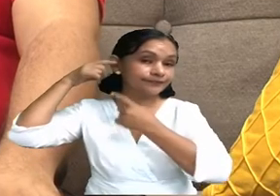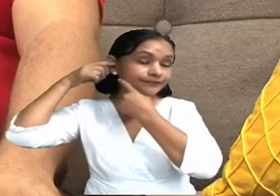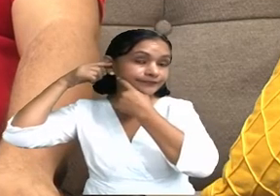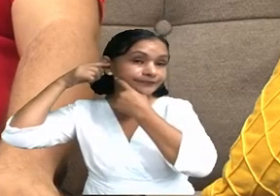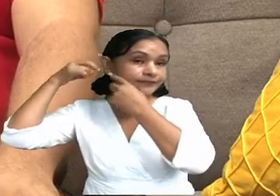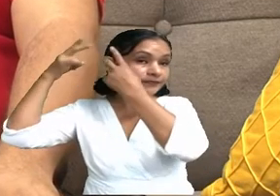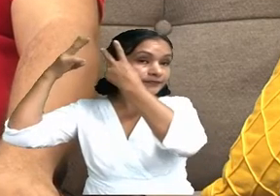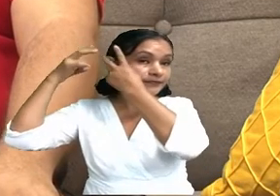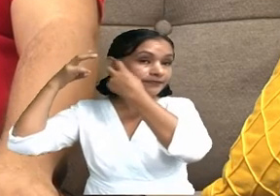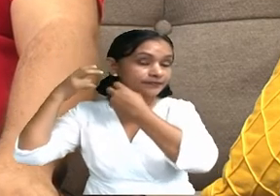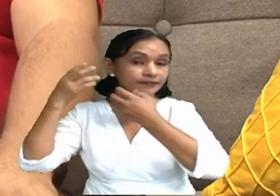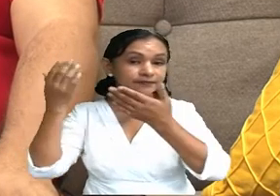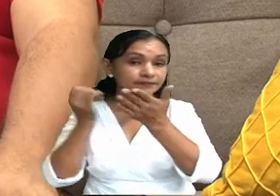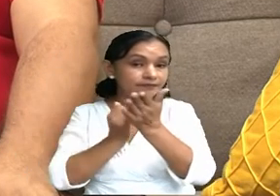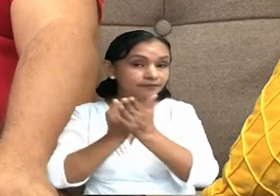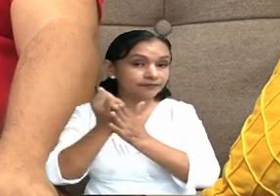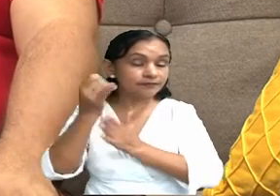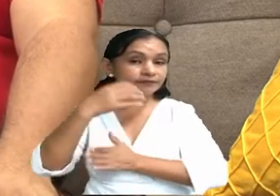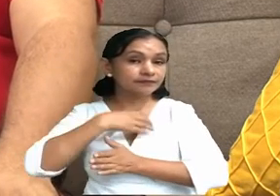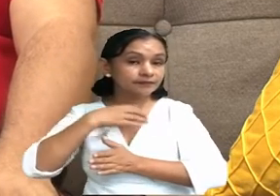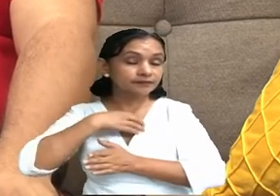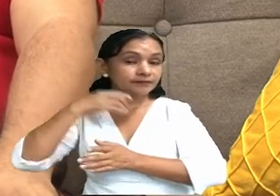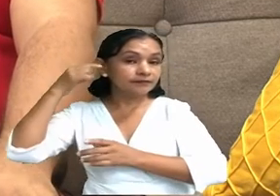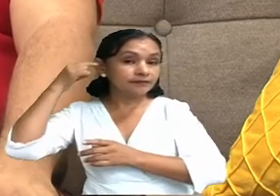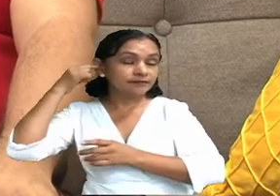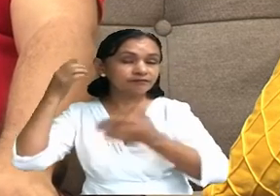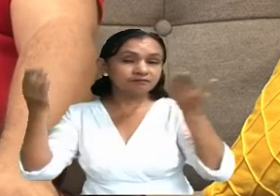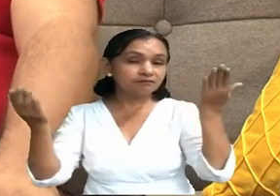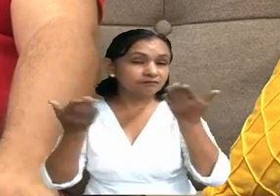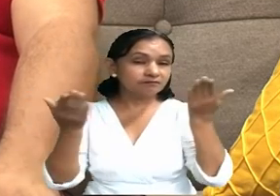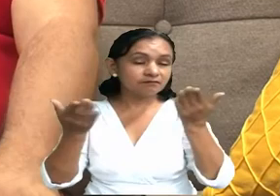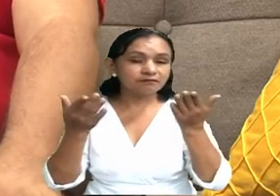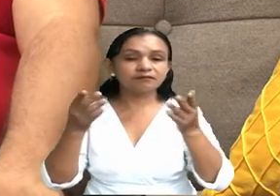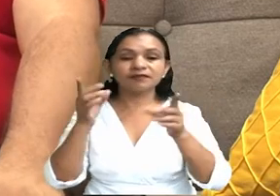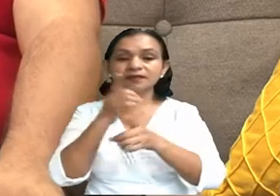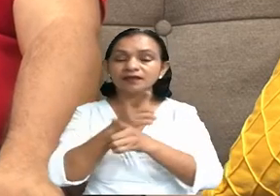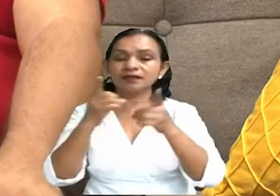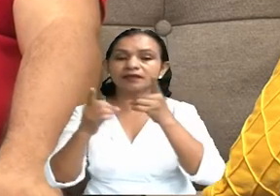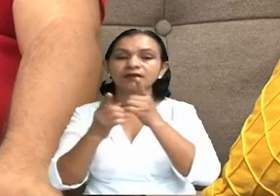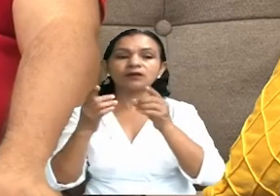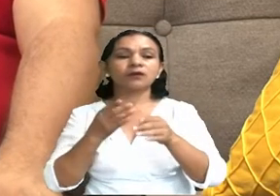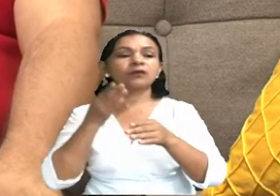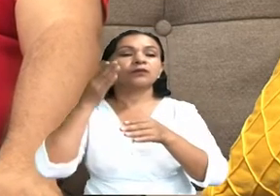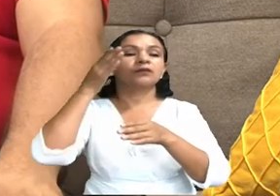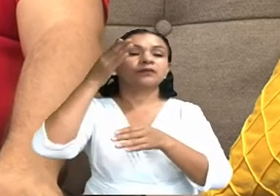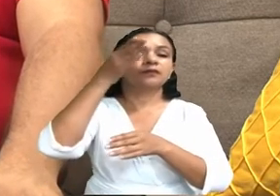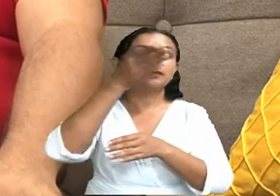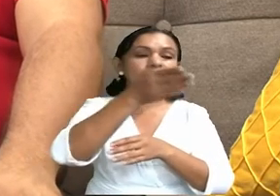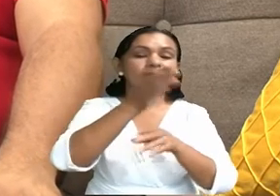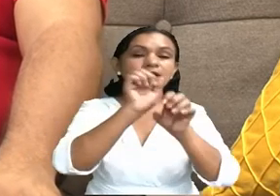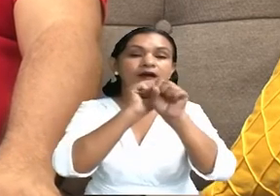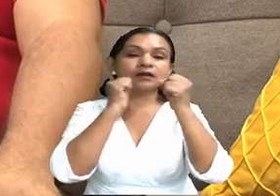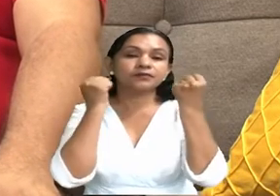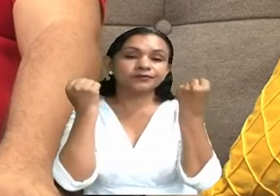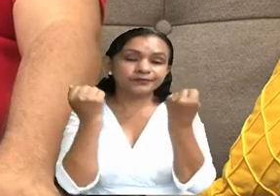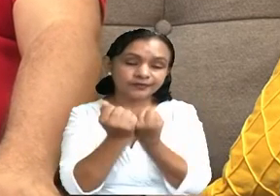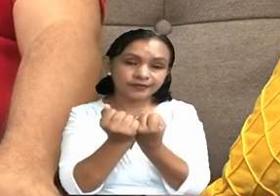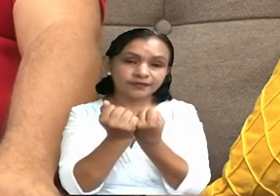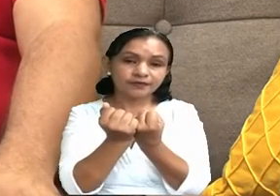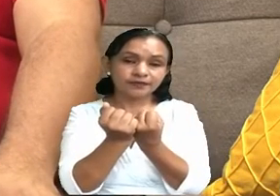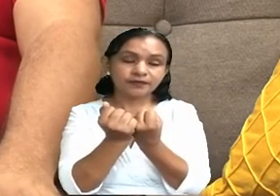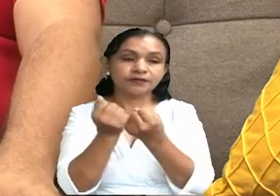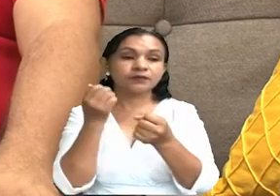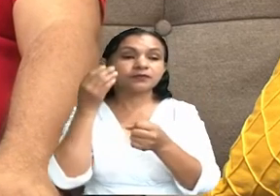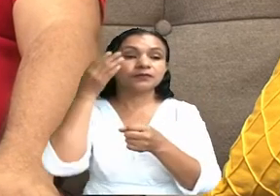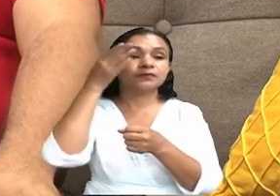estudios sobre su situación auditiva tenían que recurrir a una asociación, tenían que recurrir a